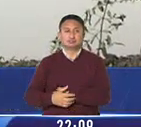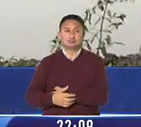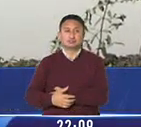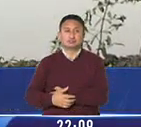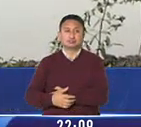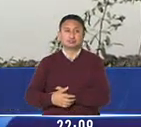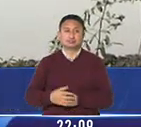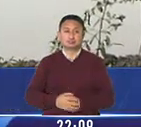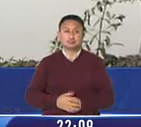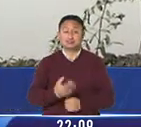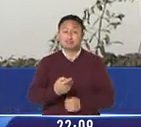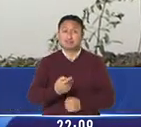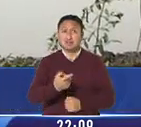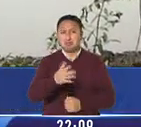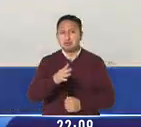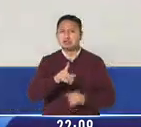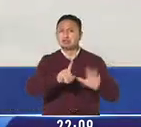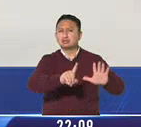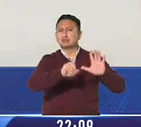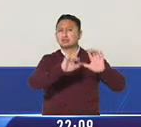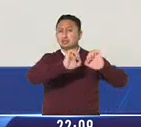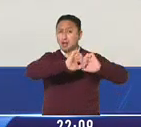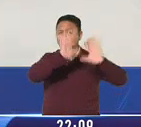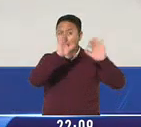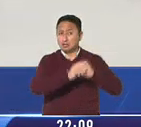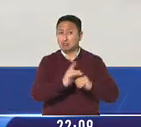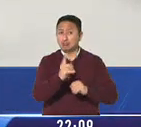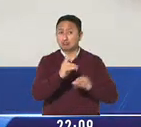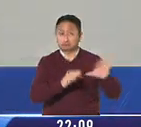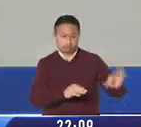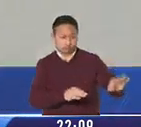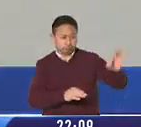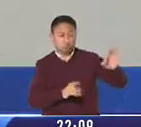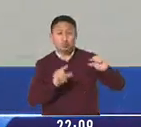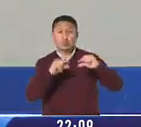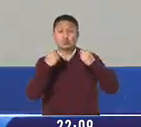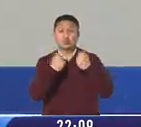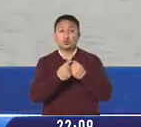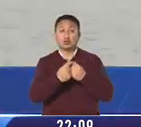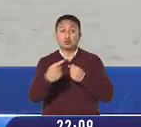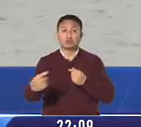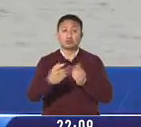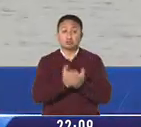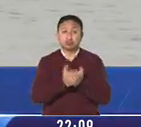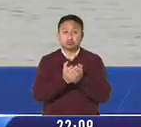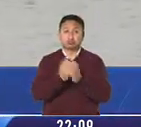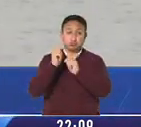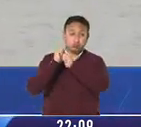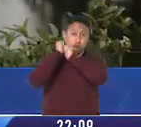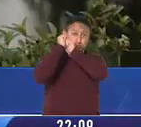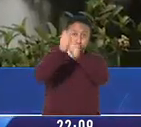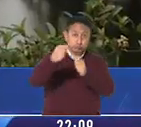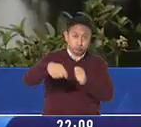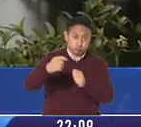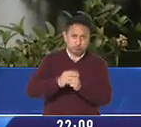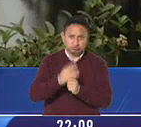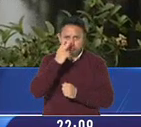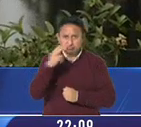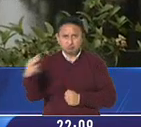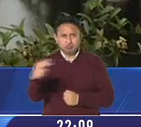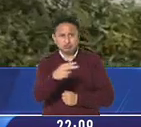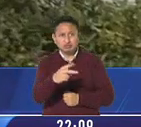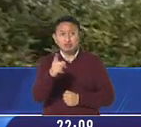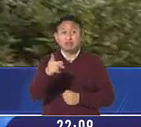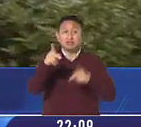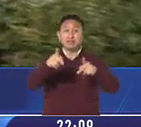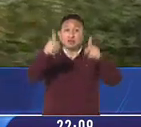Eran casi las 6 de la mañana cuando se dio el primer hallazgo. Un grupo de pescadores en una canoa sobre el estero Salado observaron que debajo